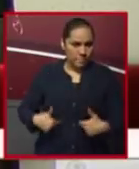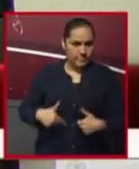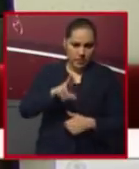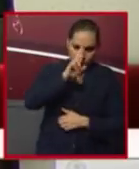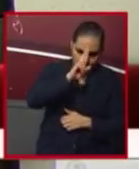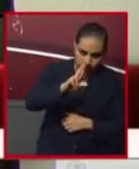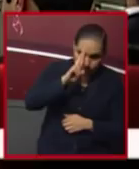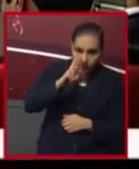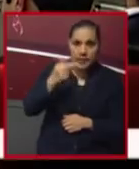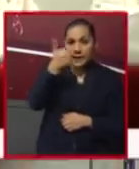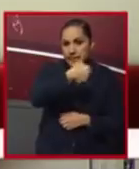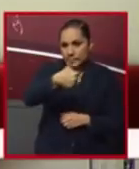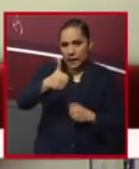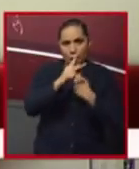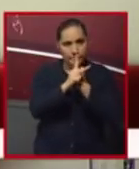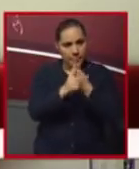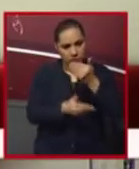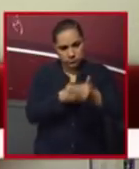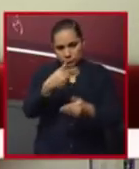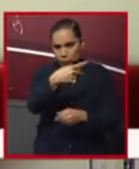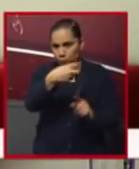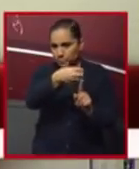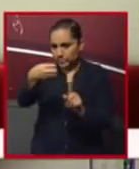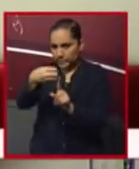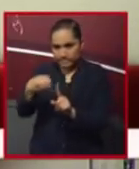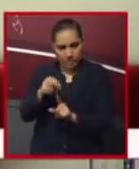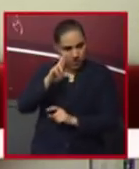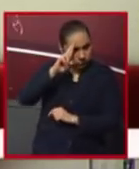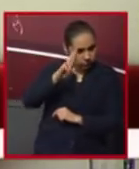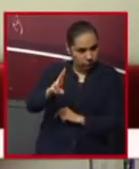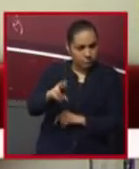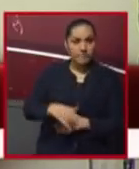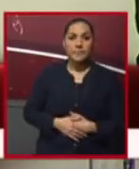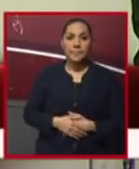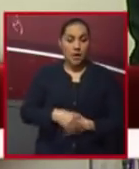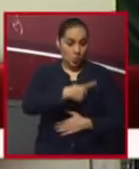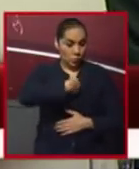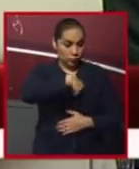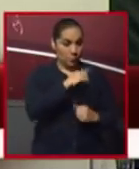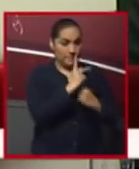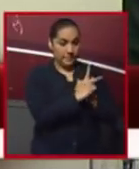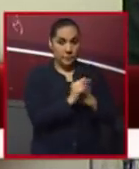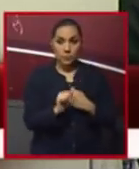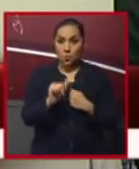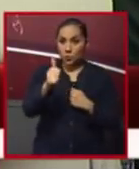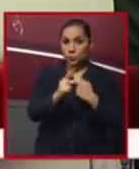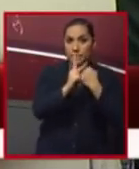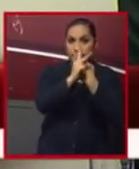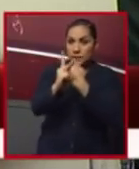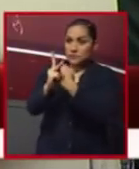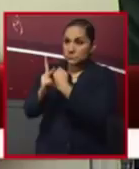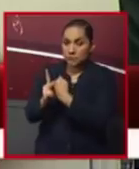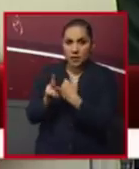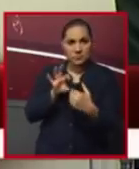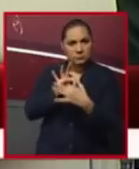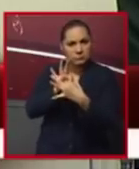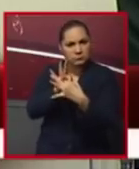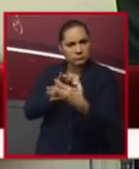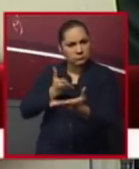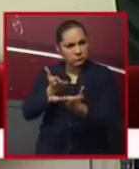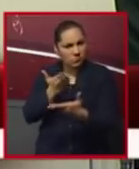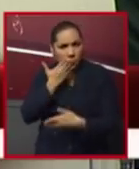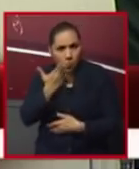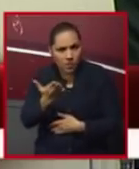Entre más estrechemos nuestra relación con otros países, más fuerza tendremos. Con esta visión,